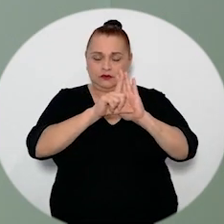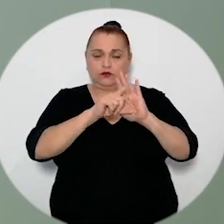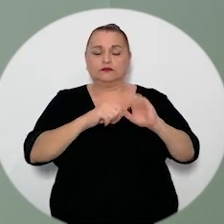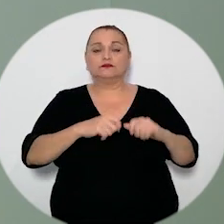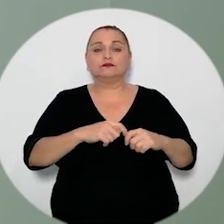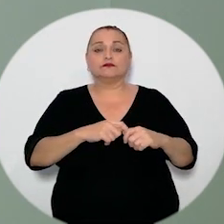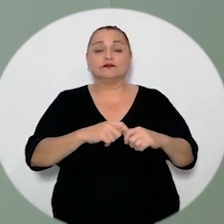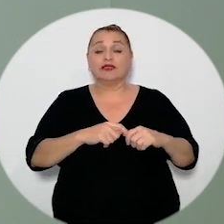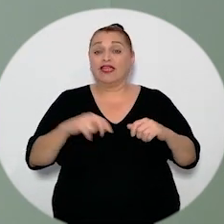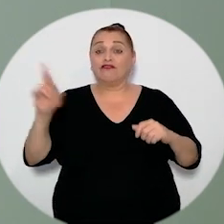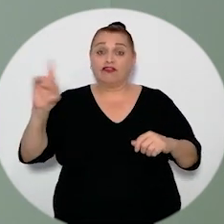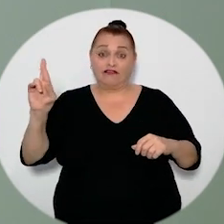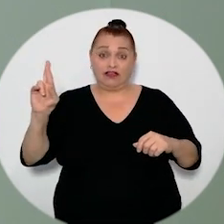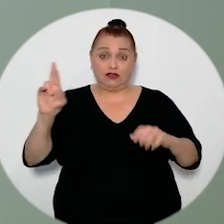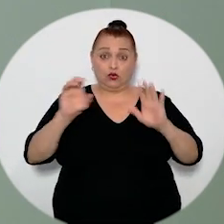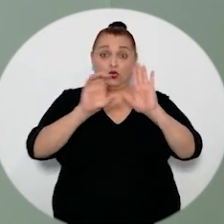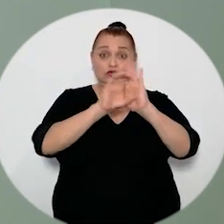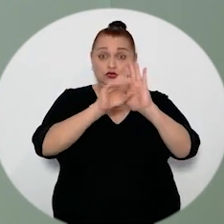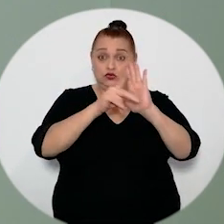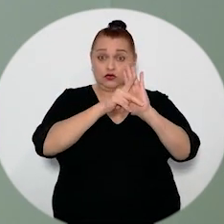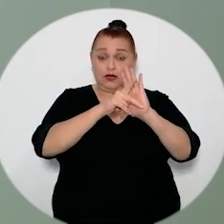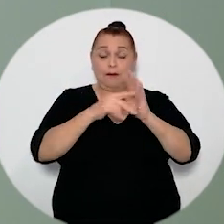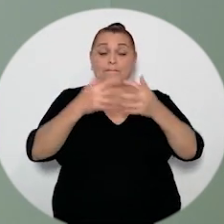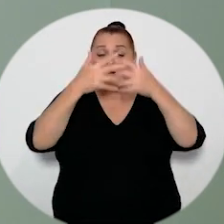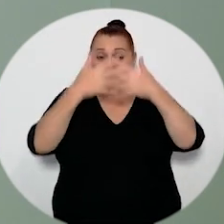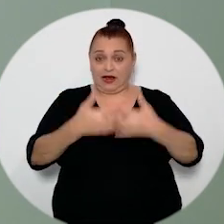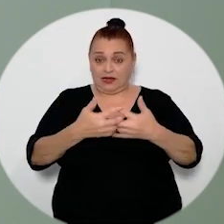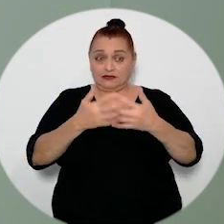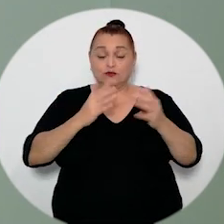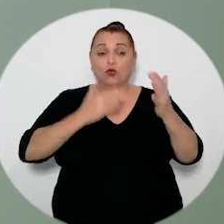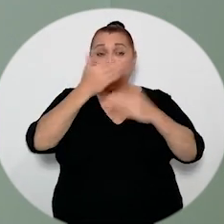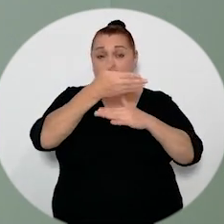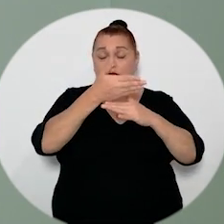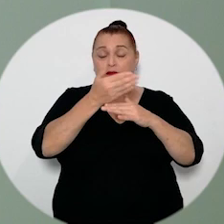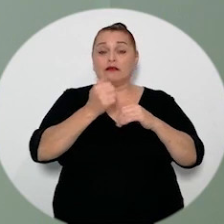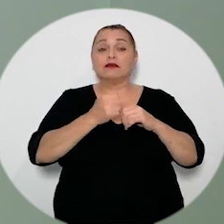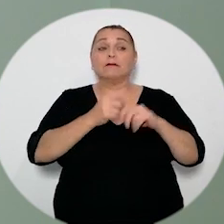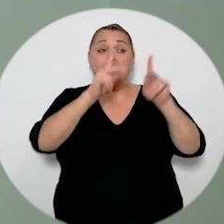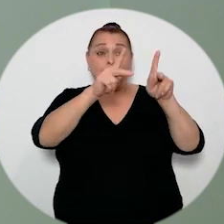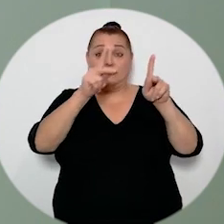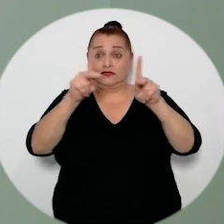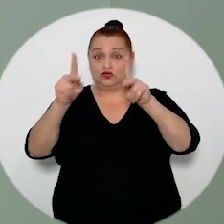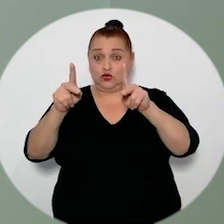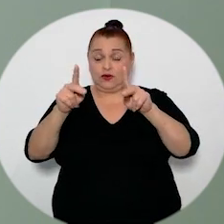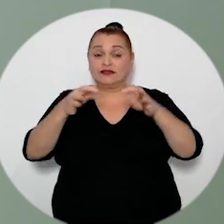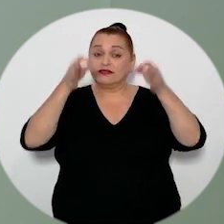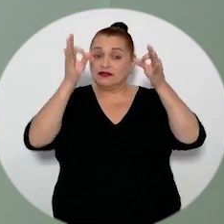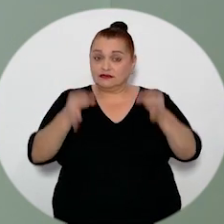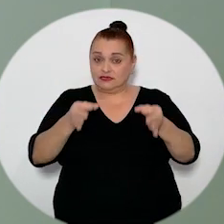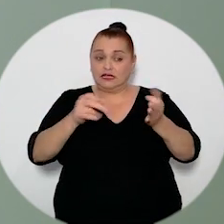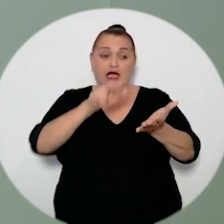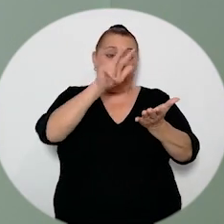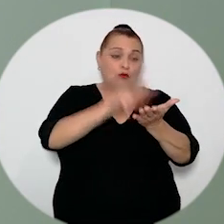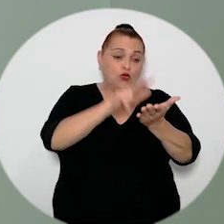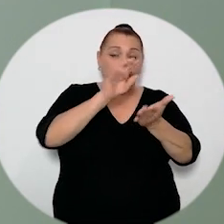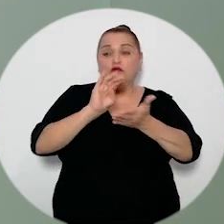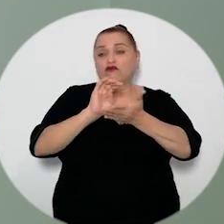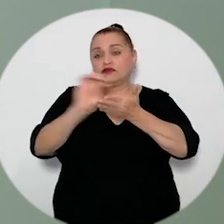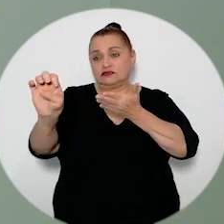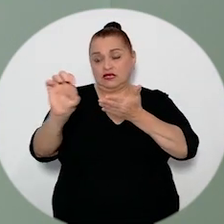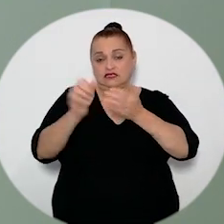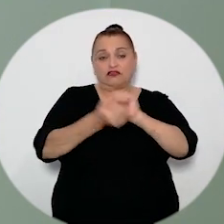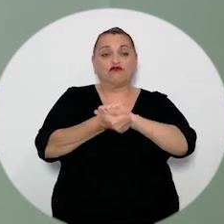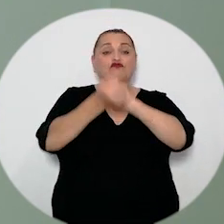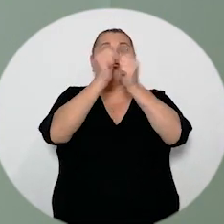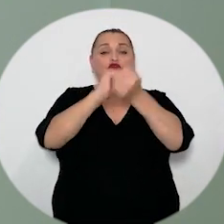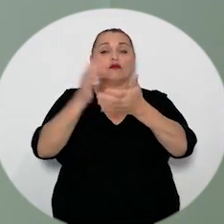legislativo. El referéndum constitucional es el mecanismo a través del cual la ciudadanía decide si aprueba o